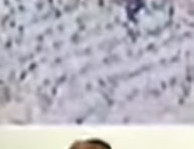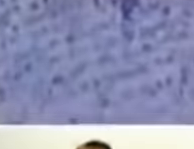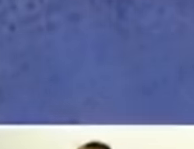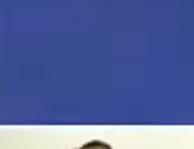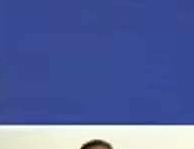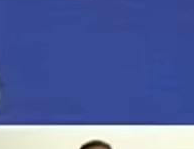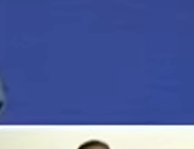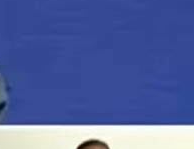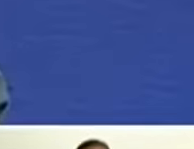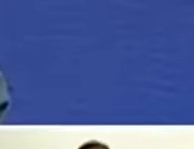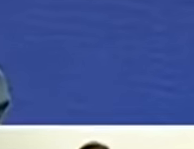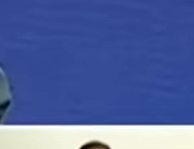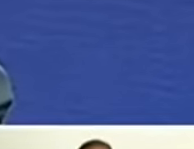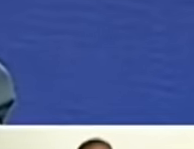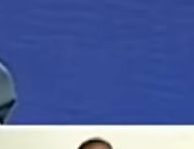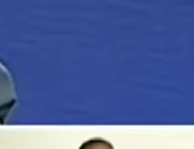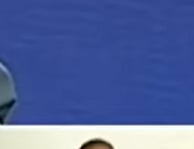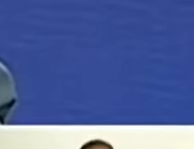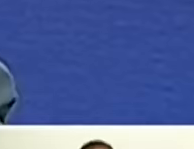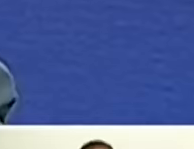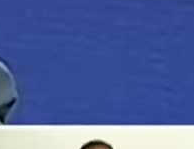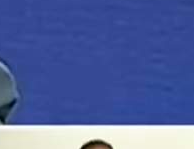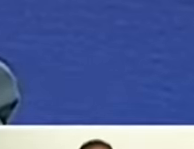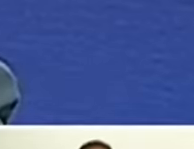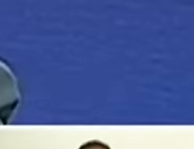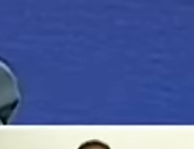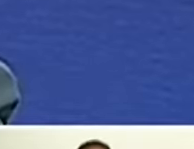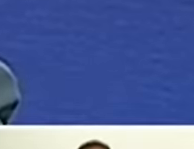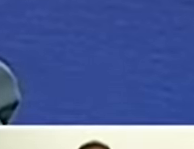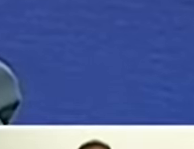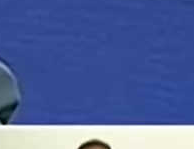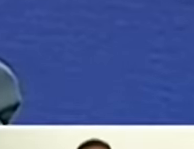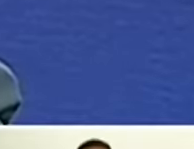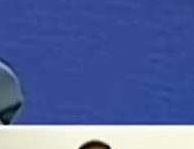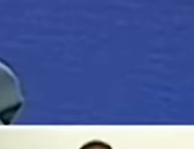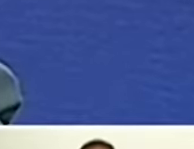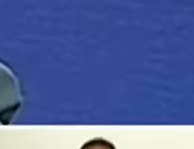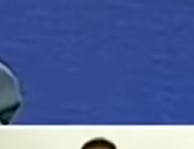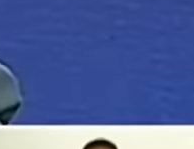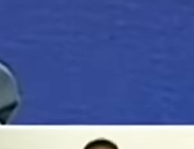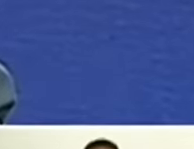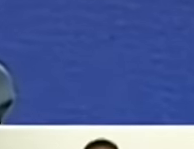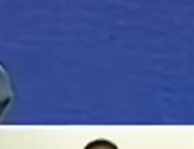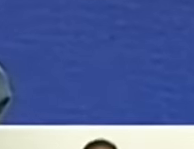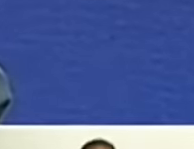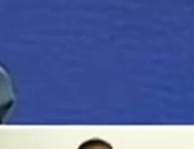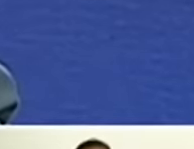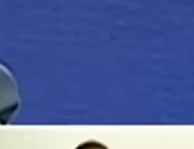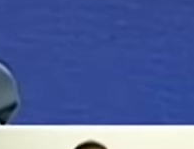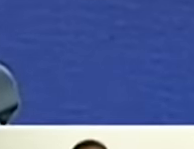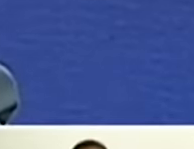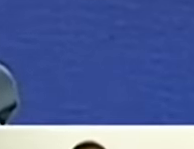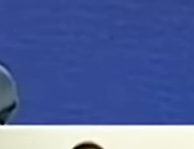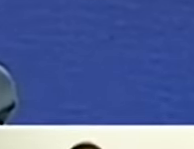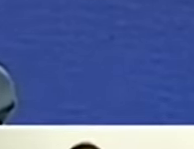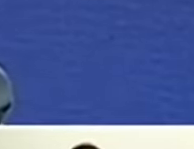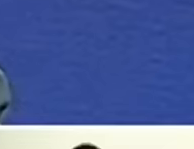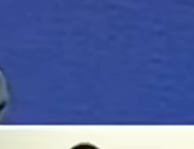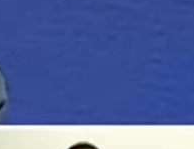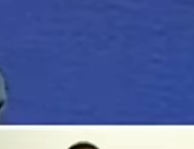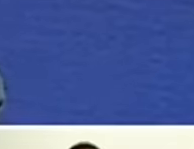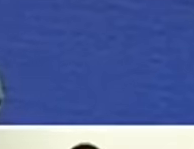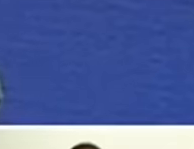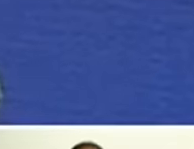conocer, para tener la estrategia como la tenemos clara. Venezuela tiene ahora una estrategia clara, poderosa.